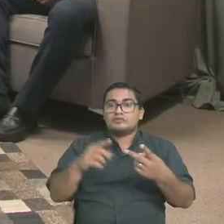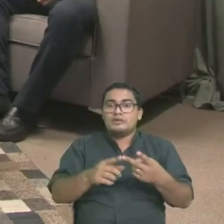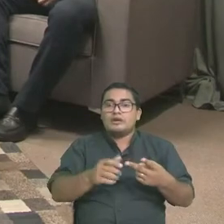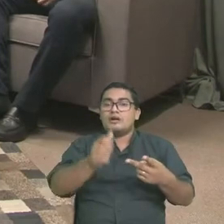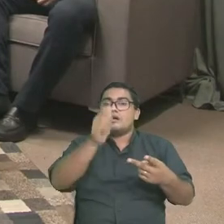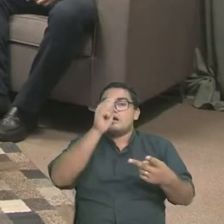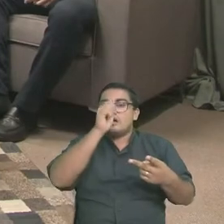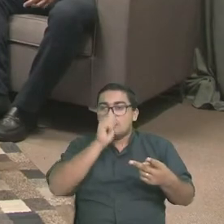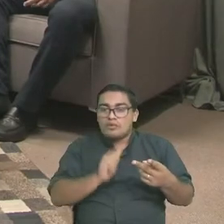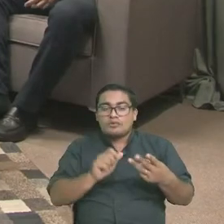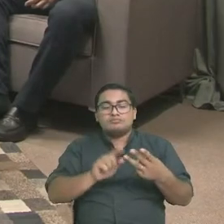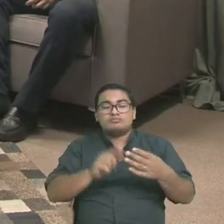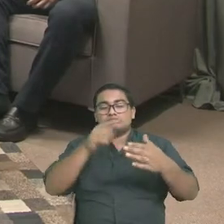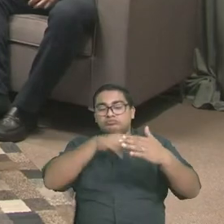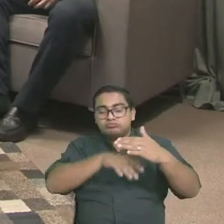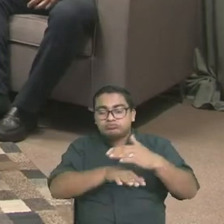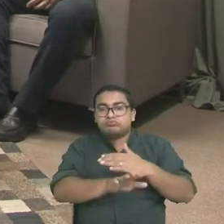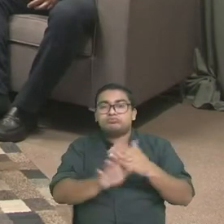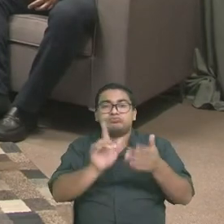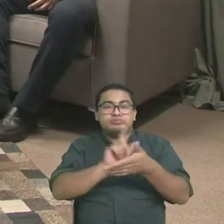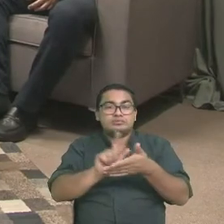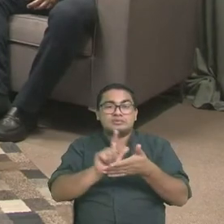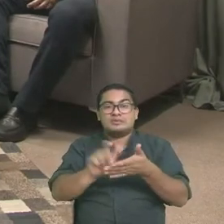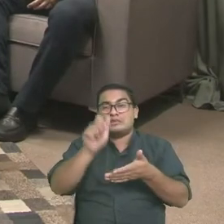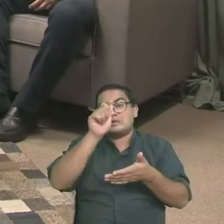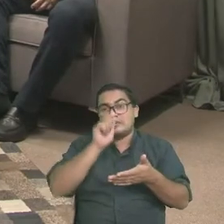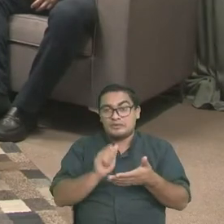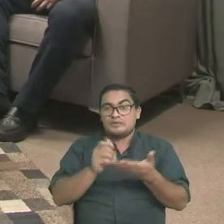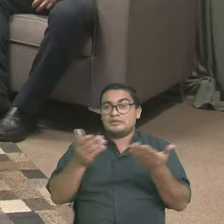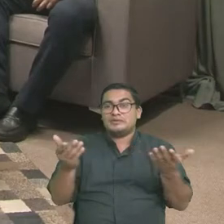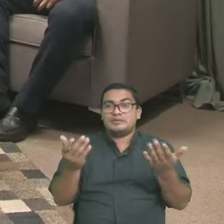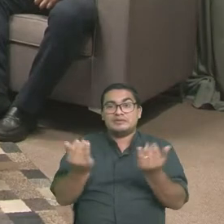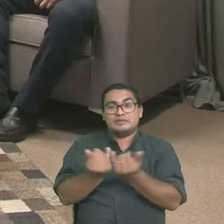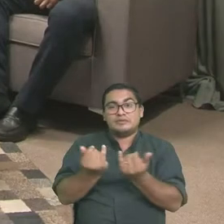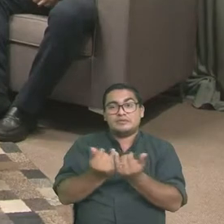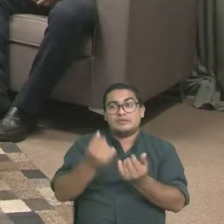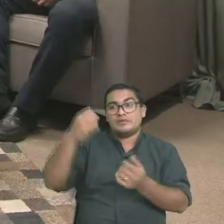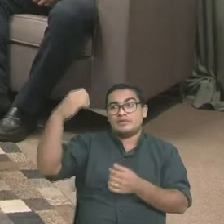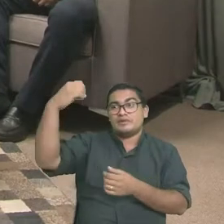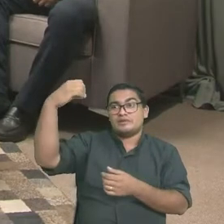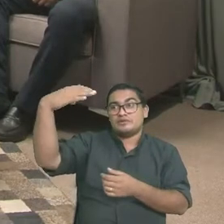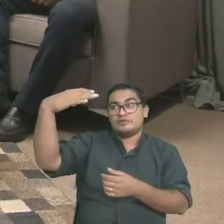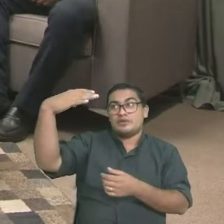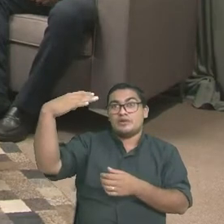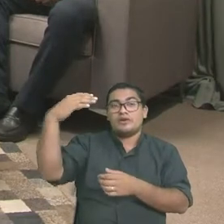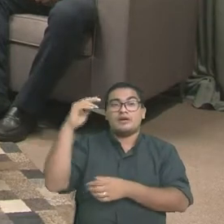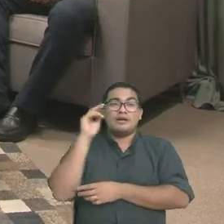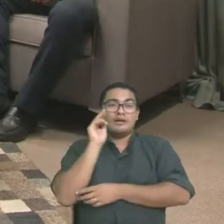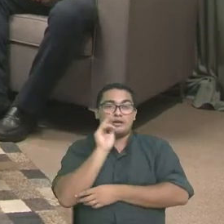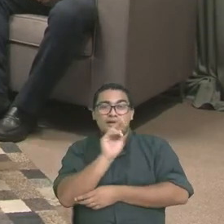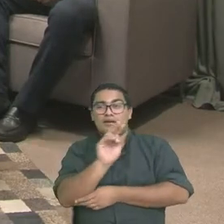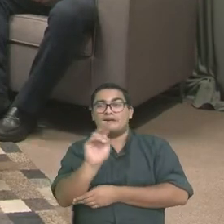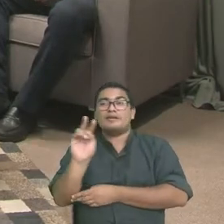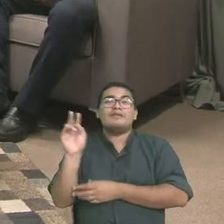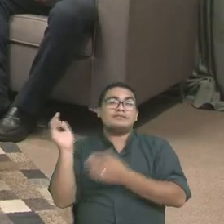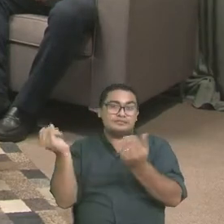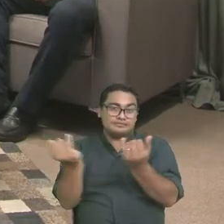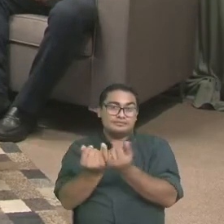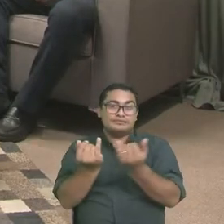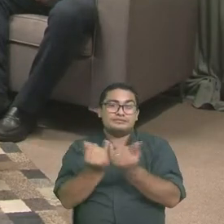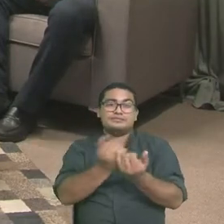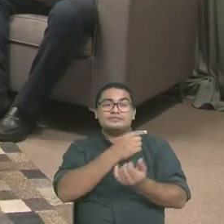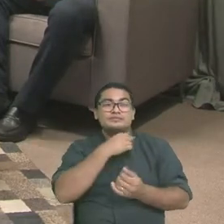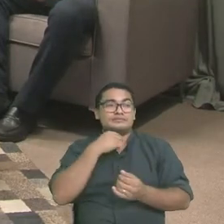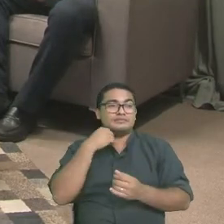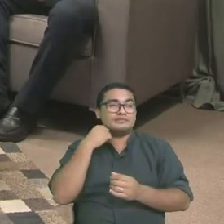en día son una realidad. Entonces, y eso es una realidad que es como el sol, no lo podés tapar con un dedo, claro, mano. Esa es la realidad, y es